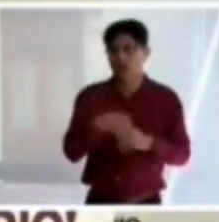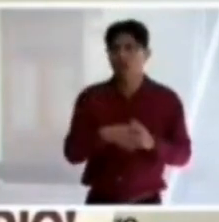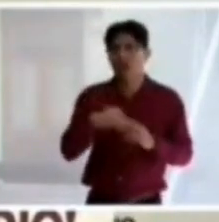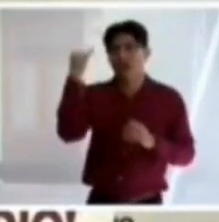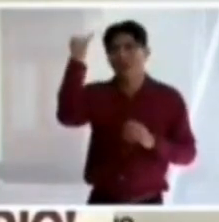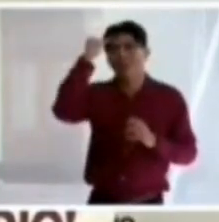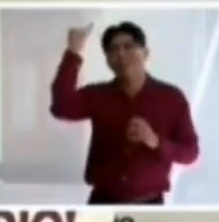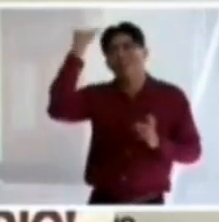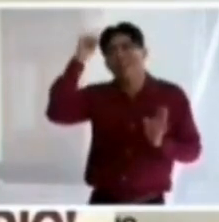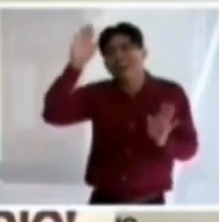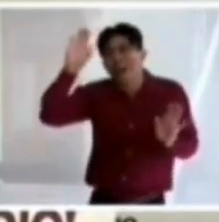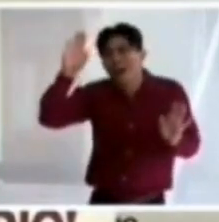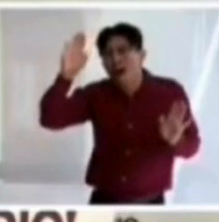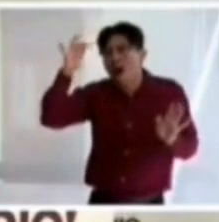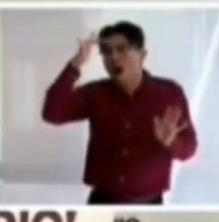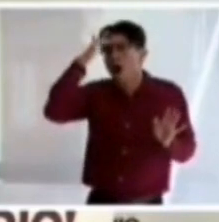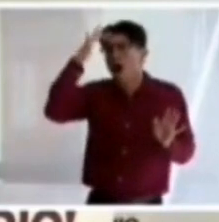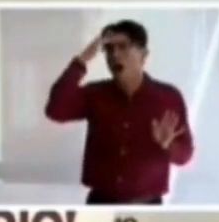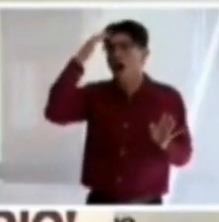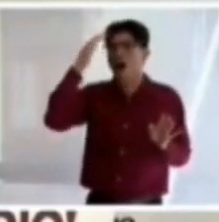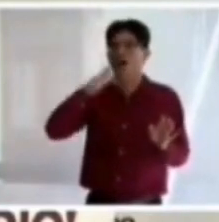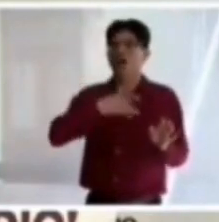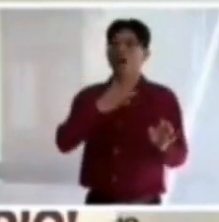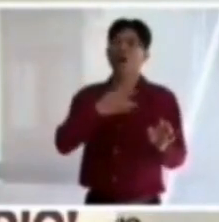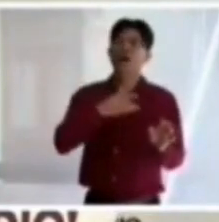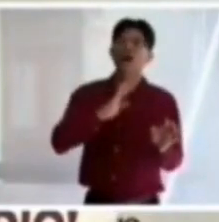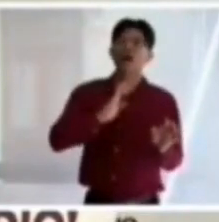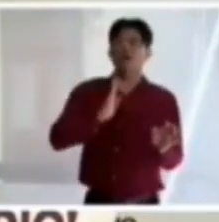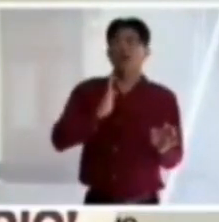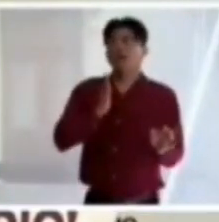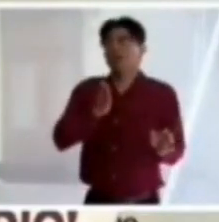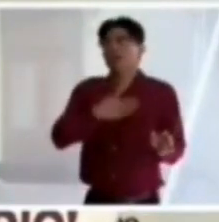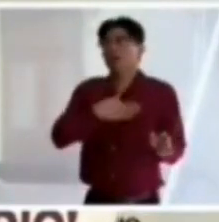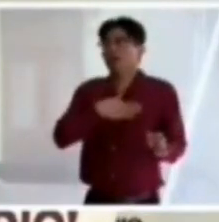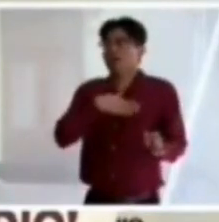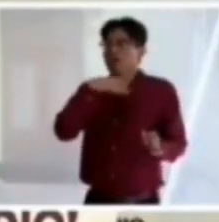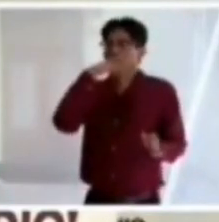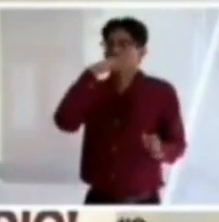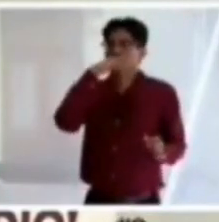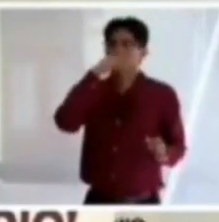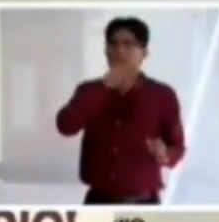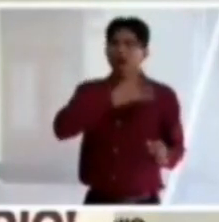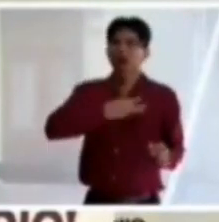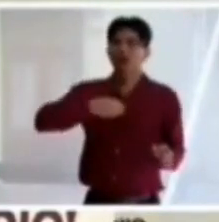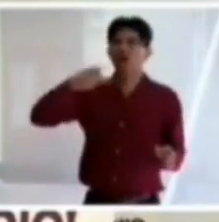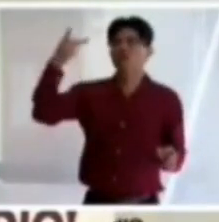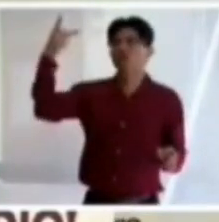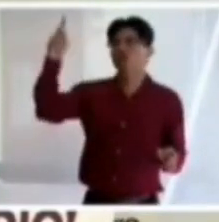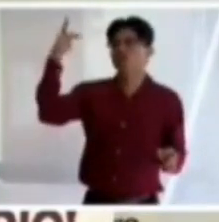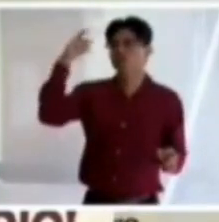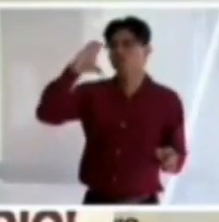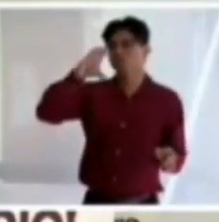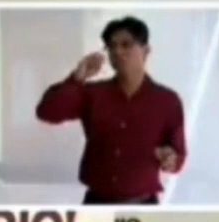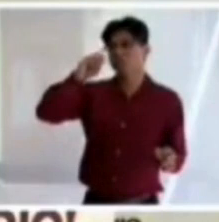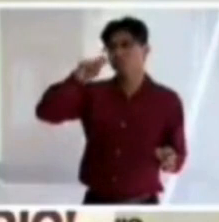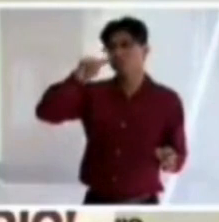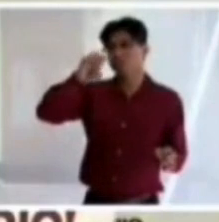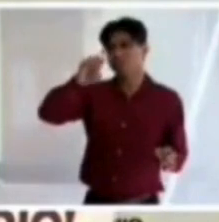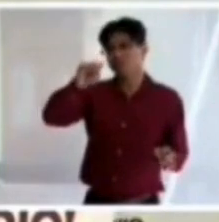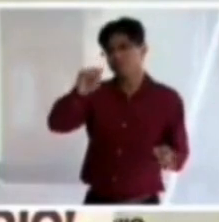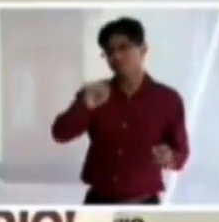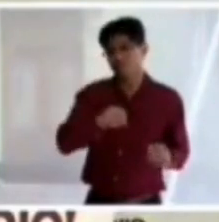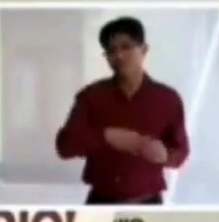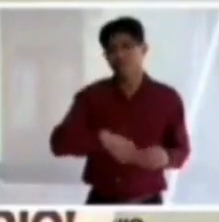ellos creen, como se sienten ibéricos, hijos de Cortés, entonces creen que el pueblo es